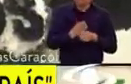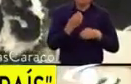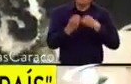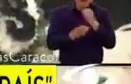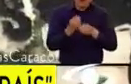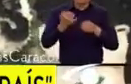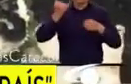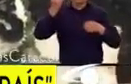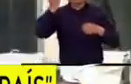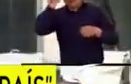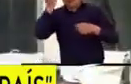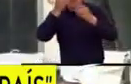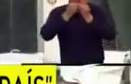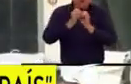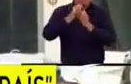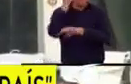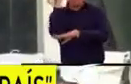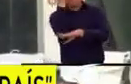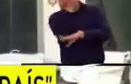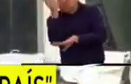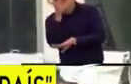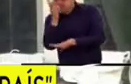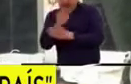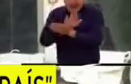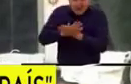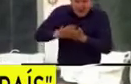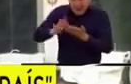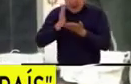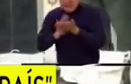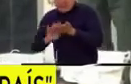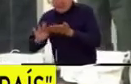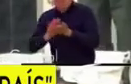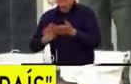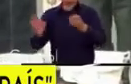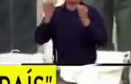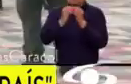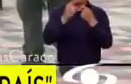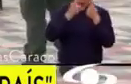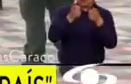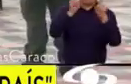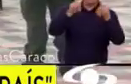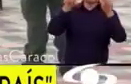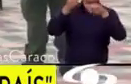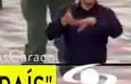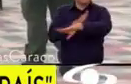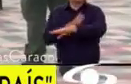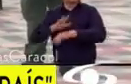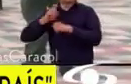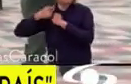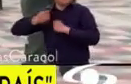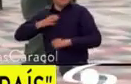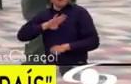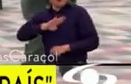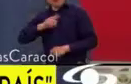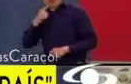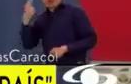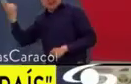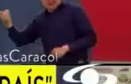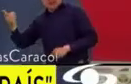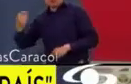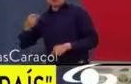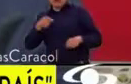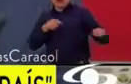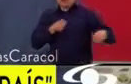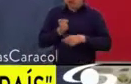y desinfecciones. Asimismo, se refirió a las recientes afirmaciones de la alcaldesa Claudia López sobre extorsiones en la central. Yo no tengo